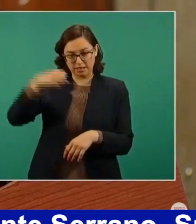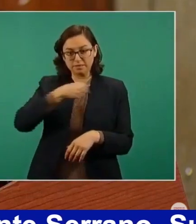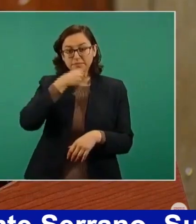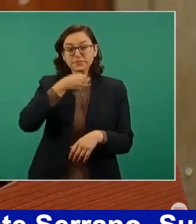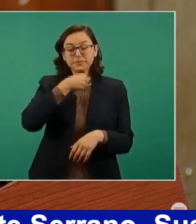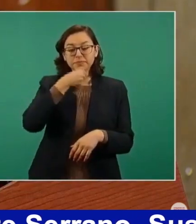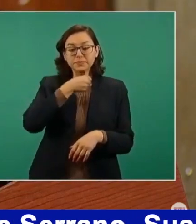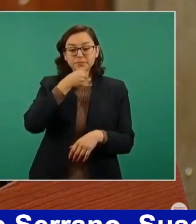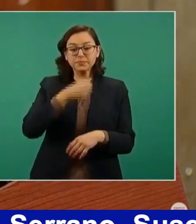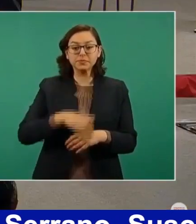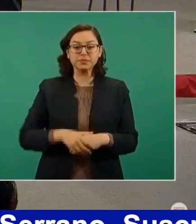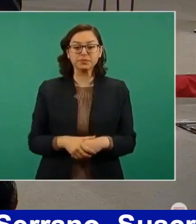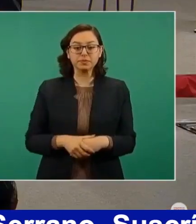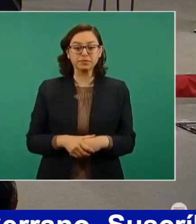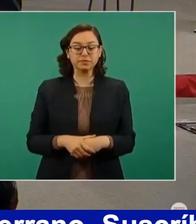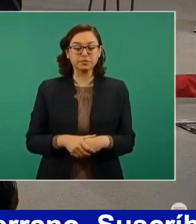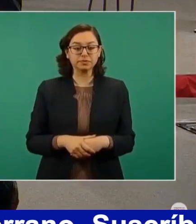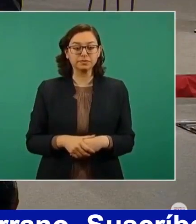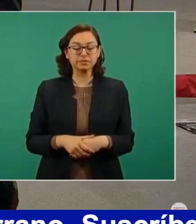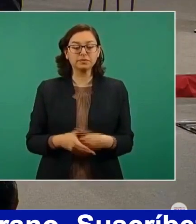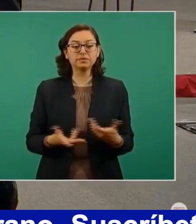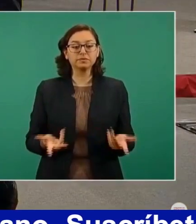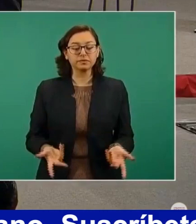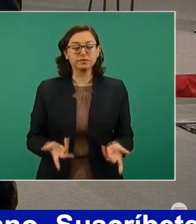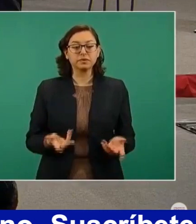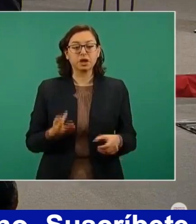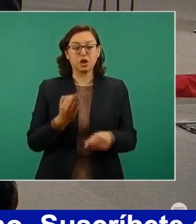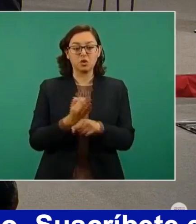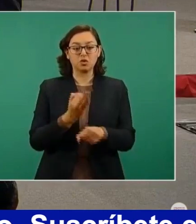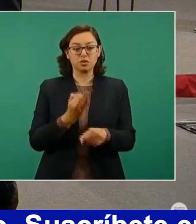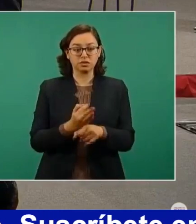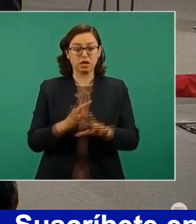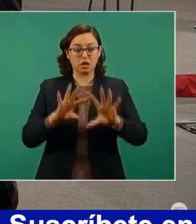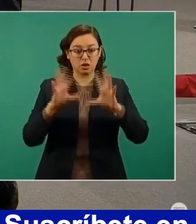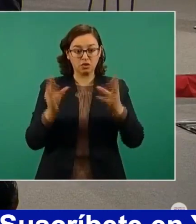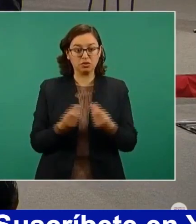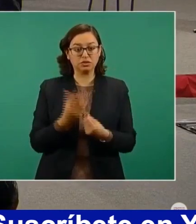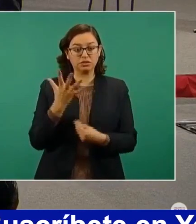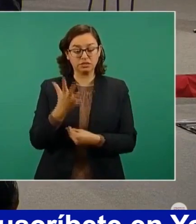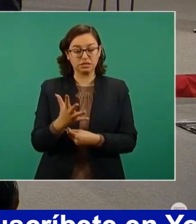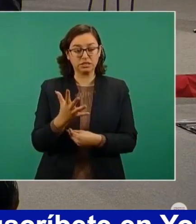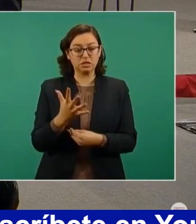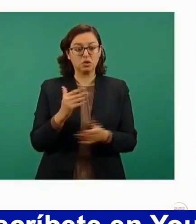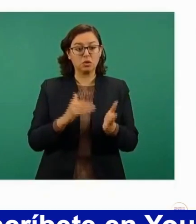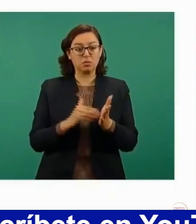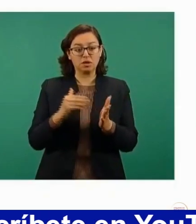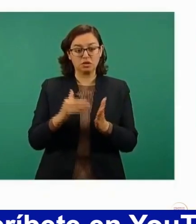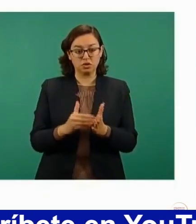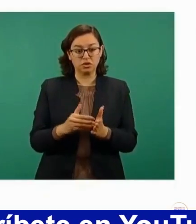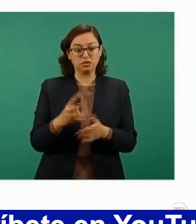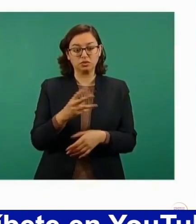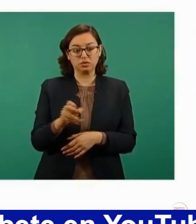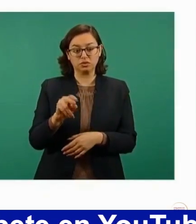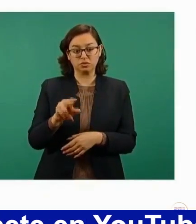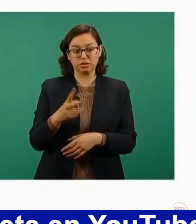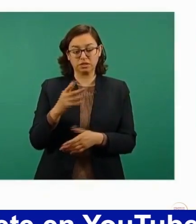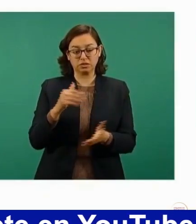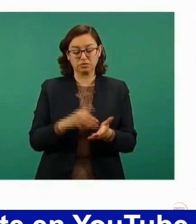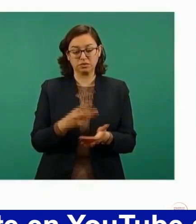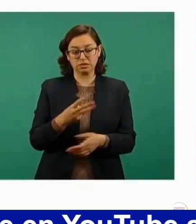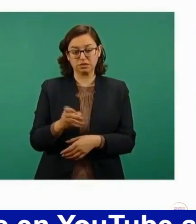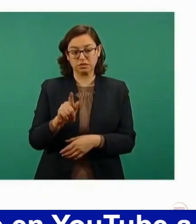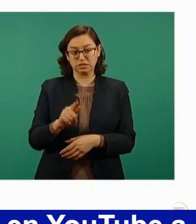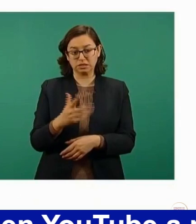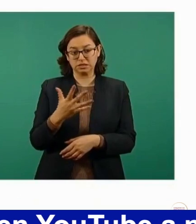favor. Y en total, un poco más de 5,5 millones de dosis recibidas a partir